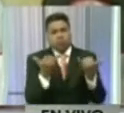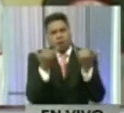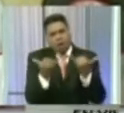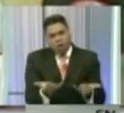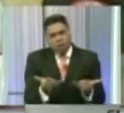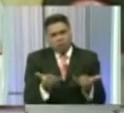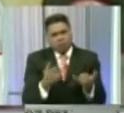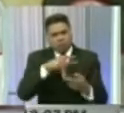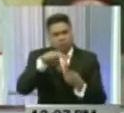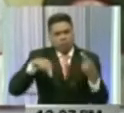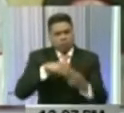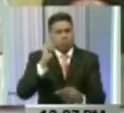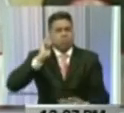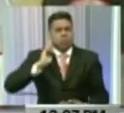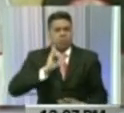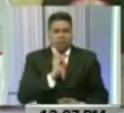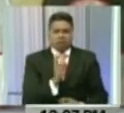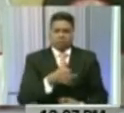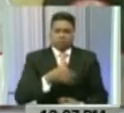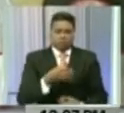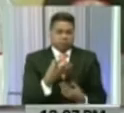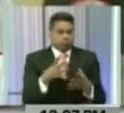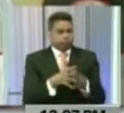revolución bolivariana.